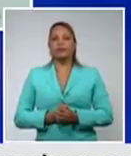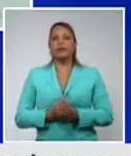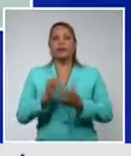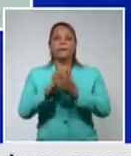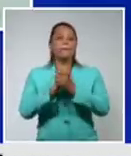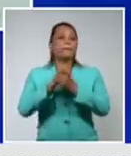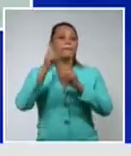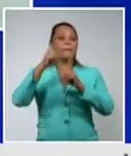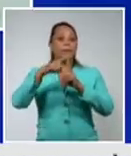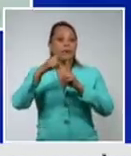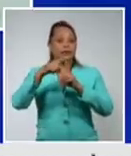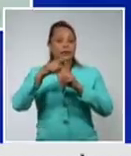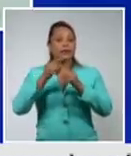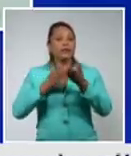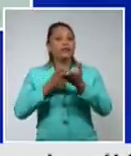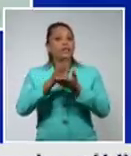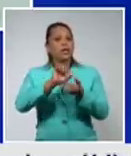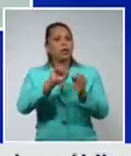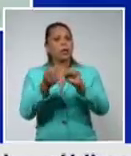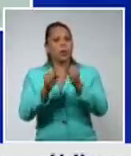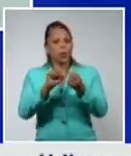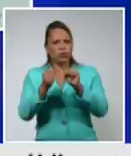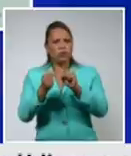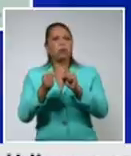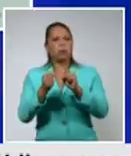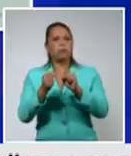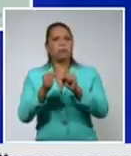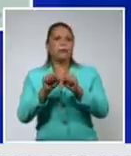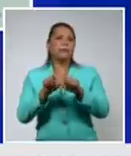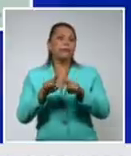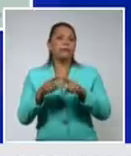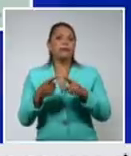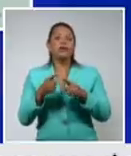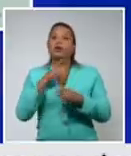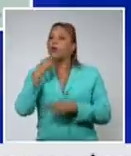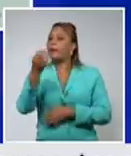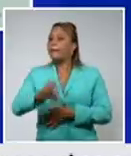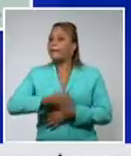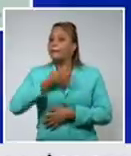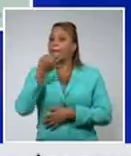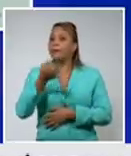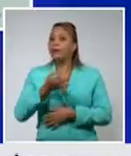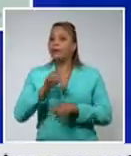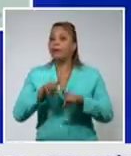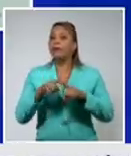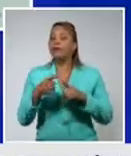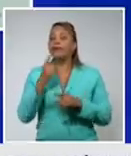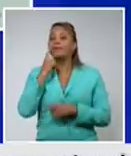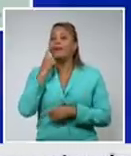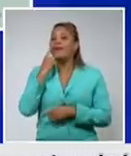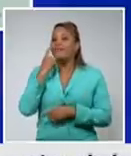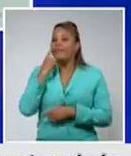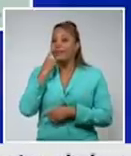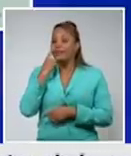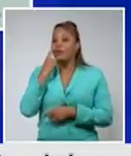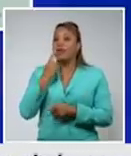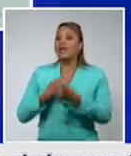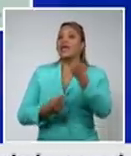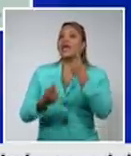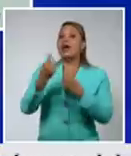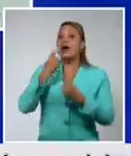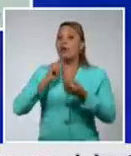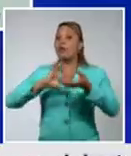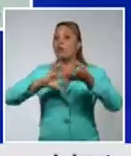que mantiene el control de la enfermedad, y lo digo porque ha demostrado que a pesar de la